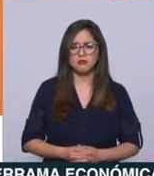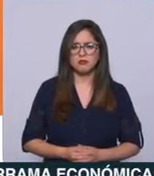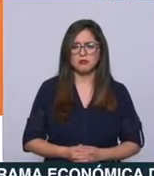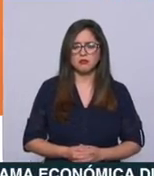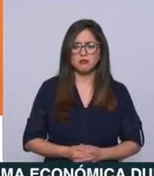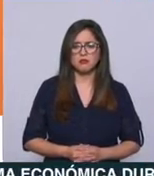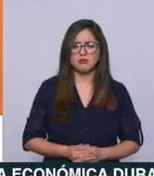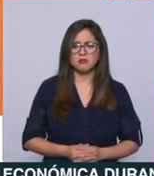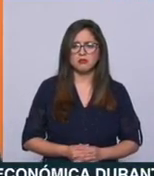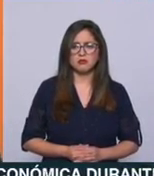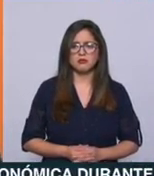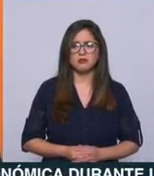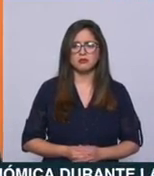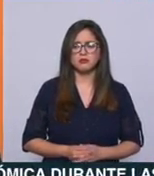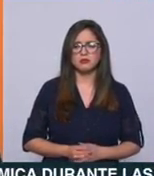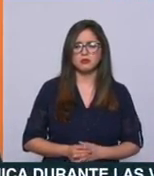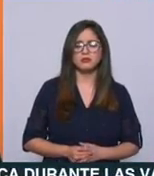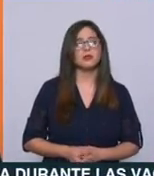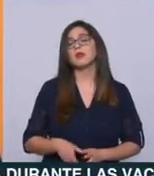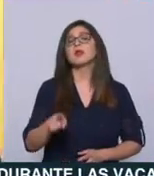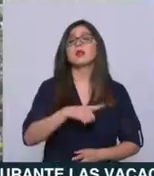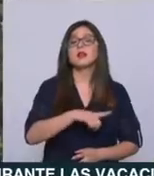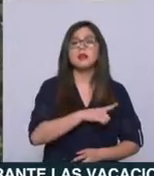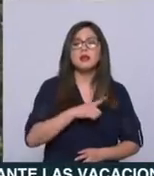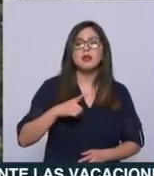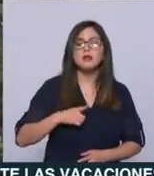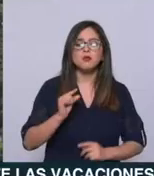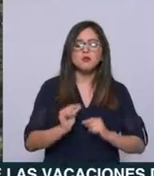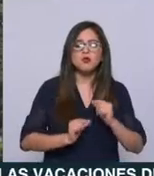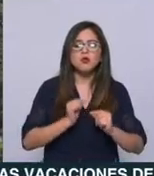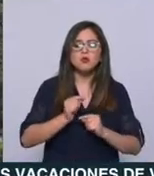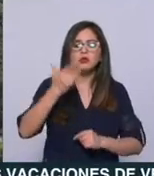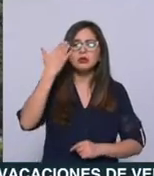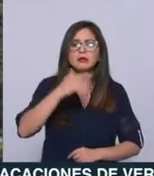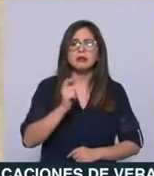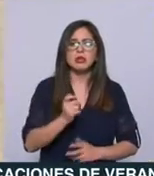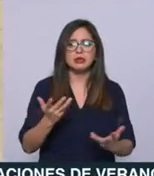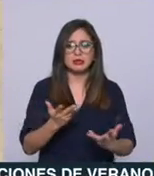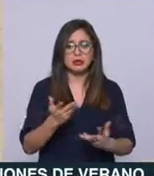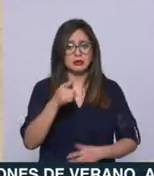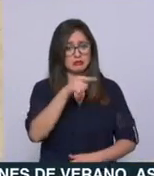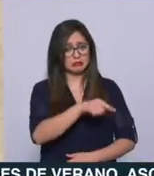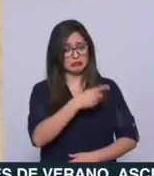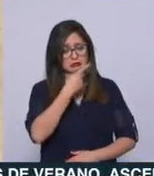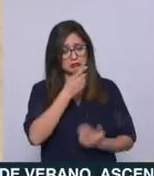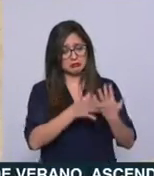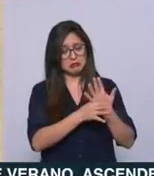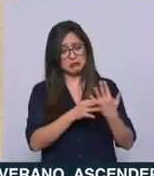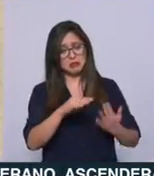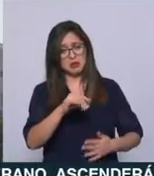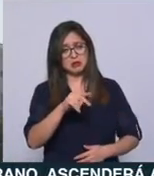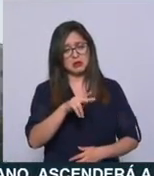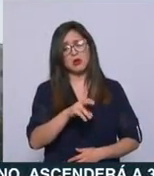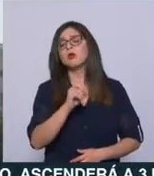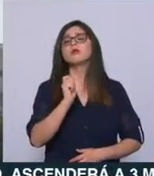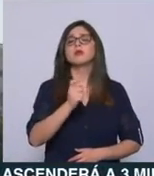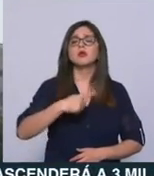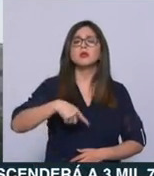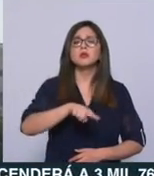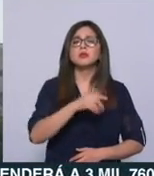entonces, a lo que voy es que tenemos que perseverar. El canciller mexicano apostó a los puntos a favor de la